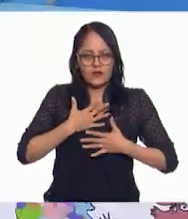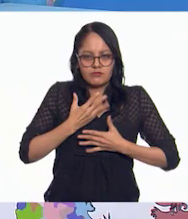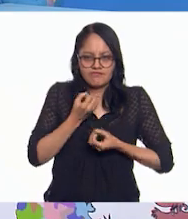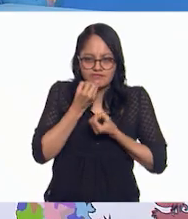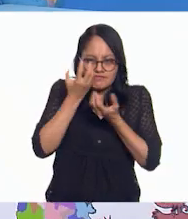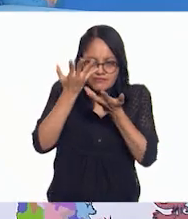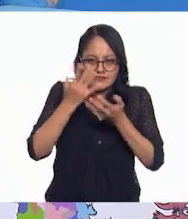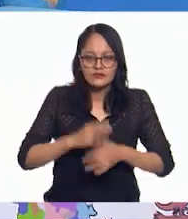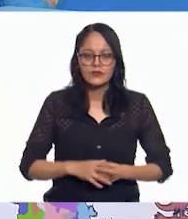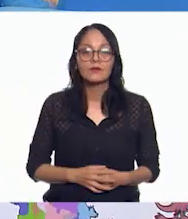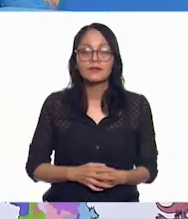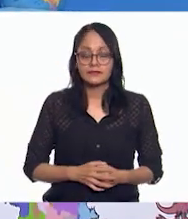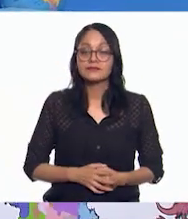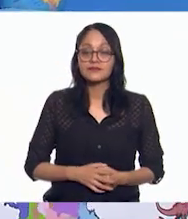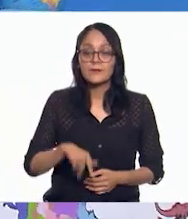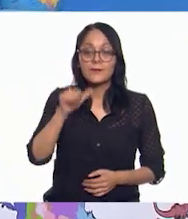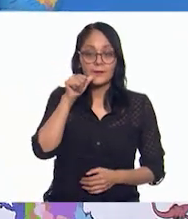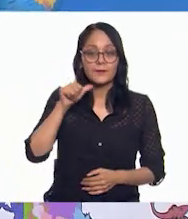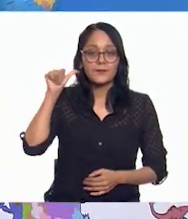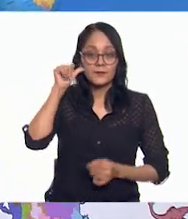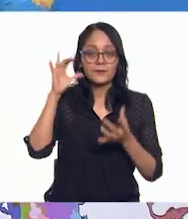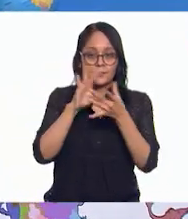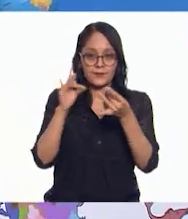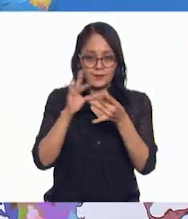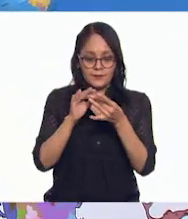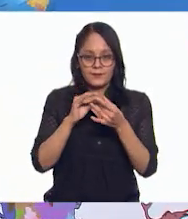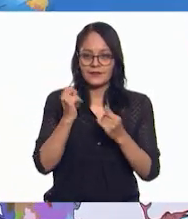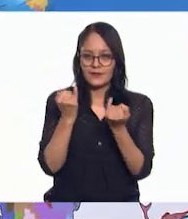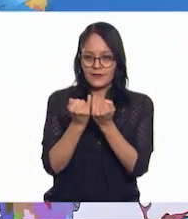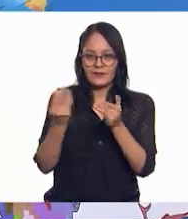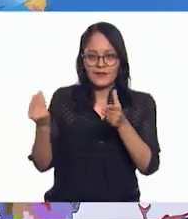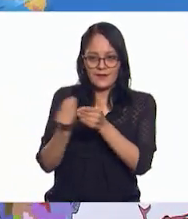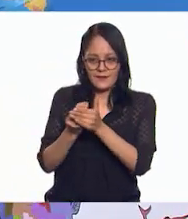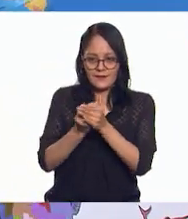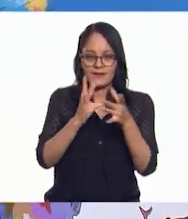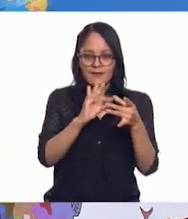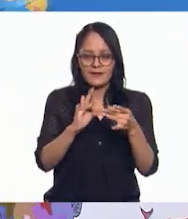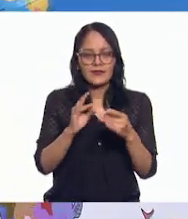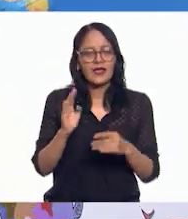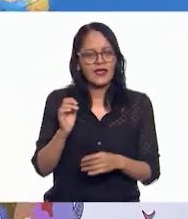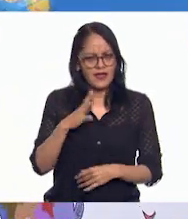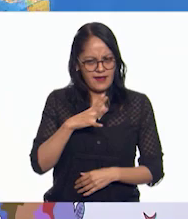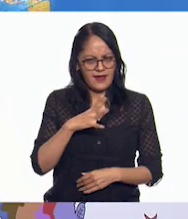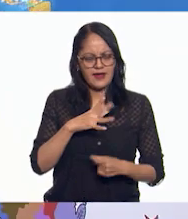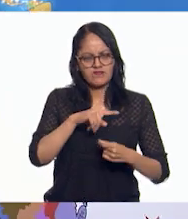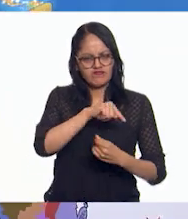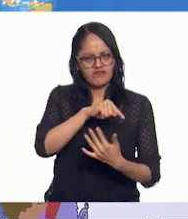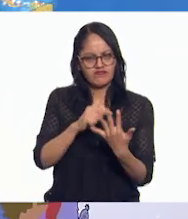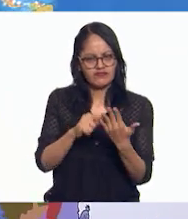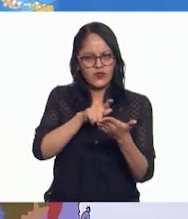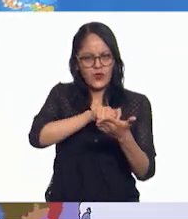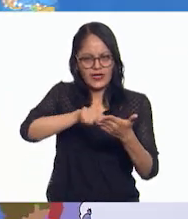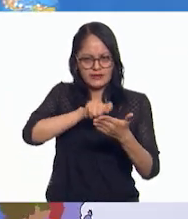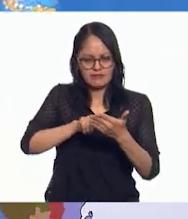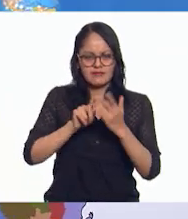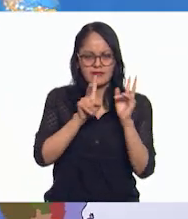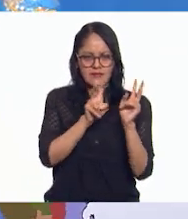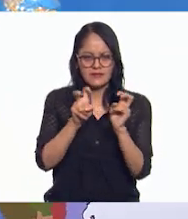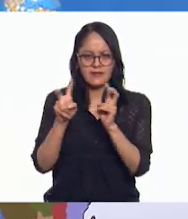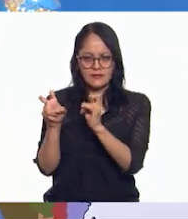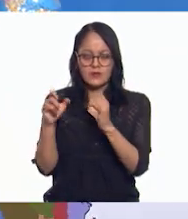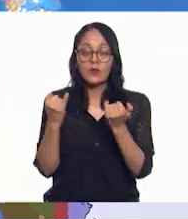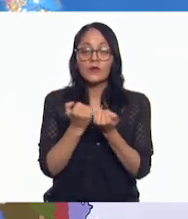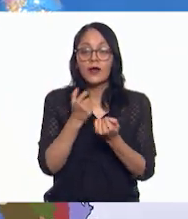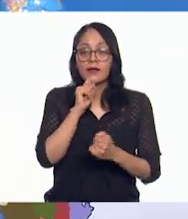Como mencionamos ayer y como lo hemos mostrado en clase, es posible tanto escribir sobre cualquier tema como expresar